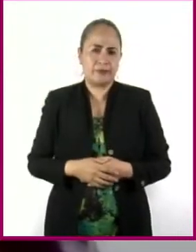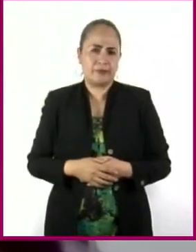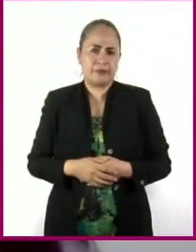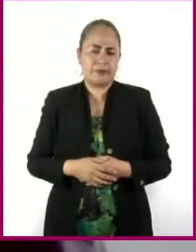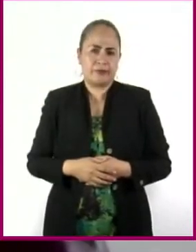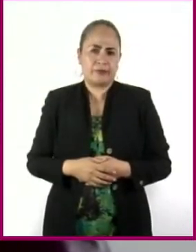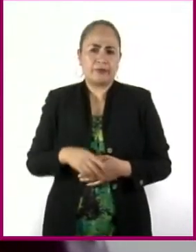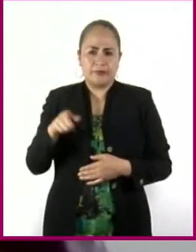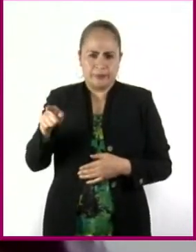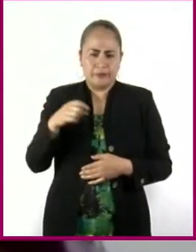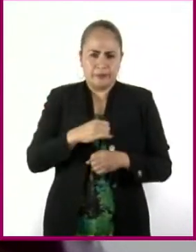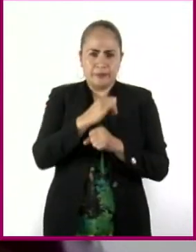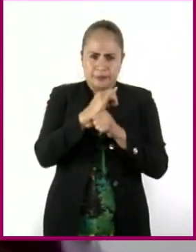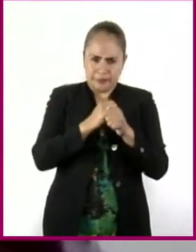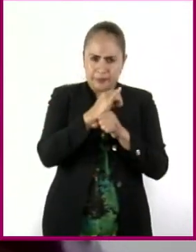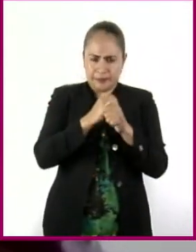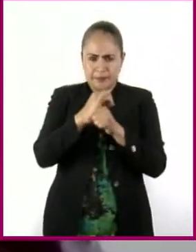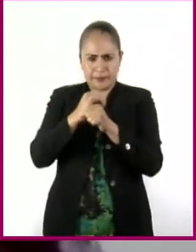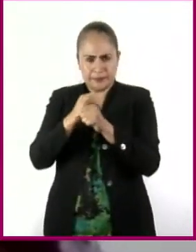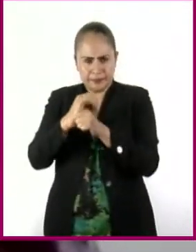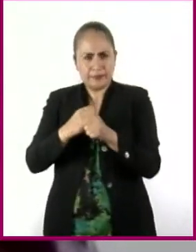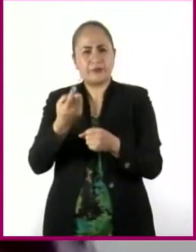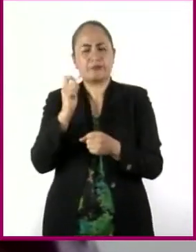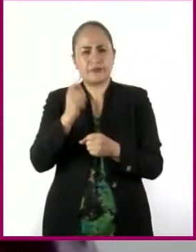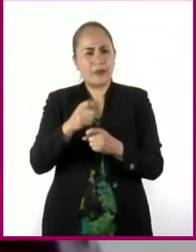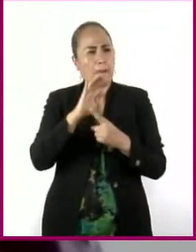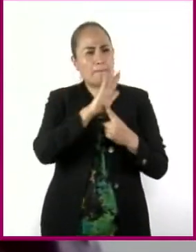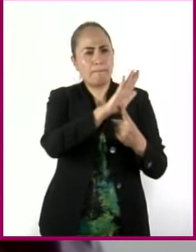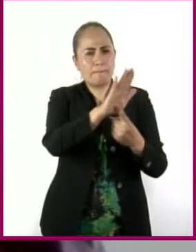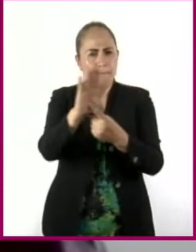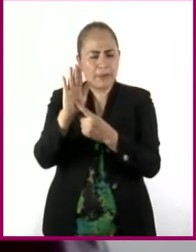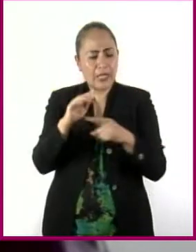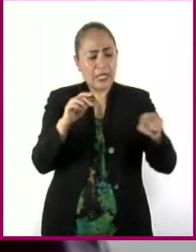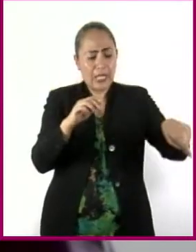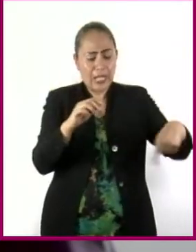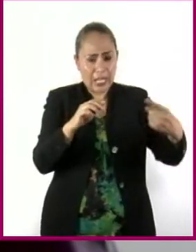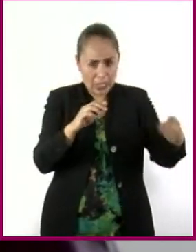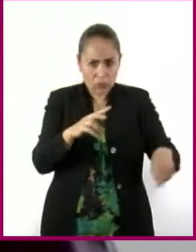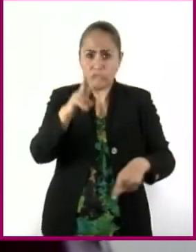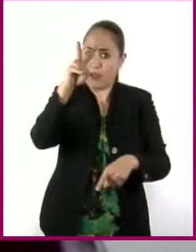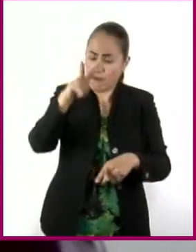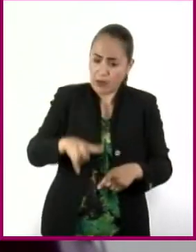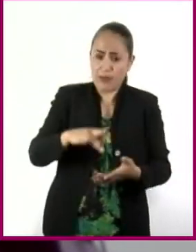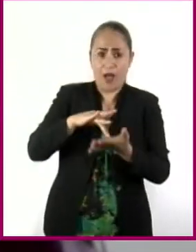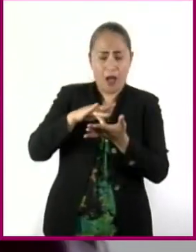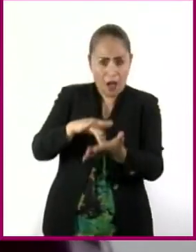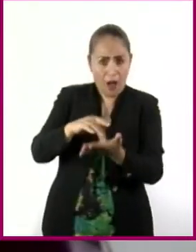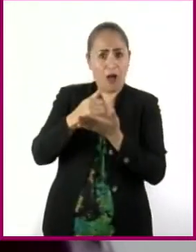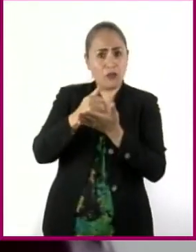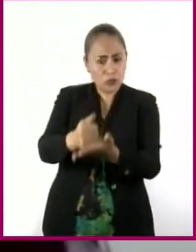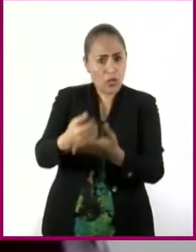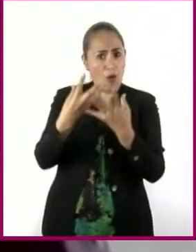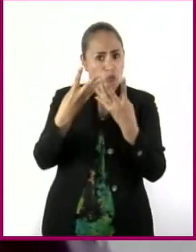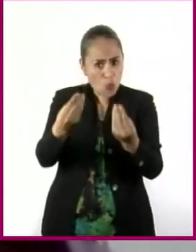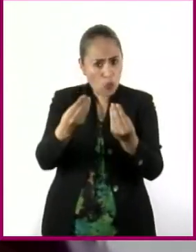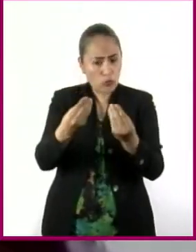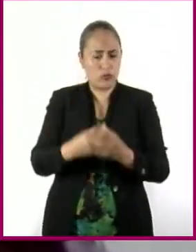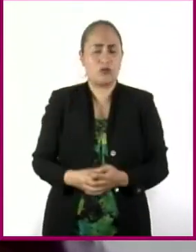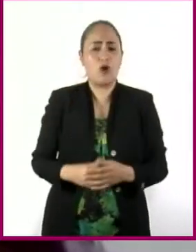las investigaciones, pues visibilizar los aportes de las personas mayores y que los